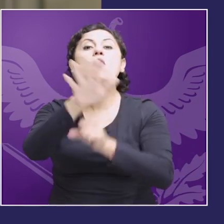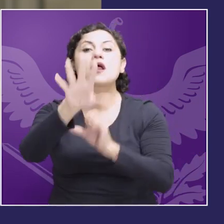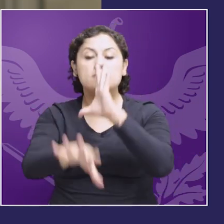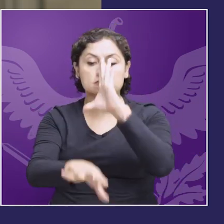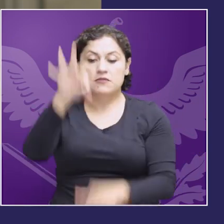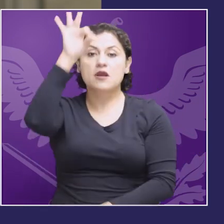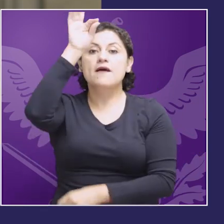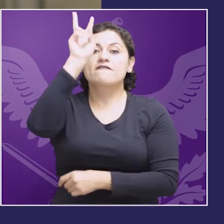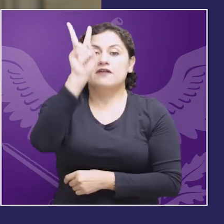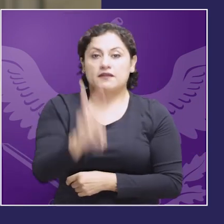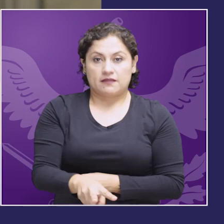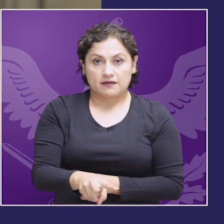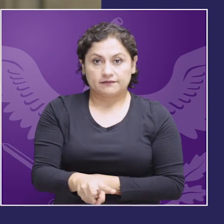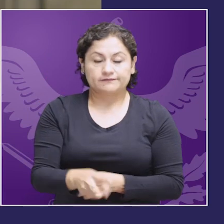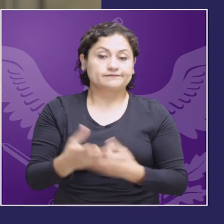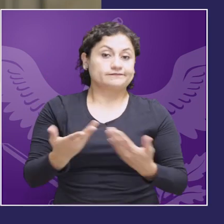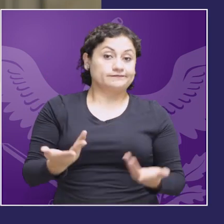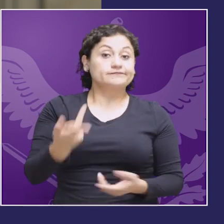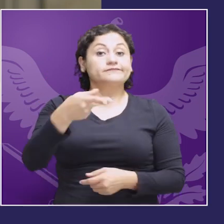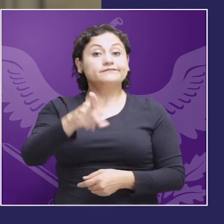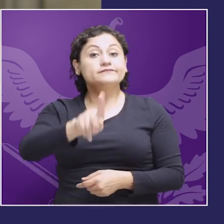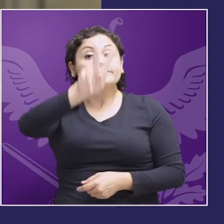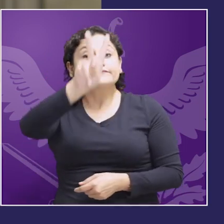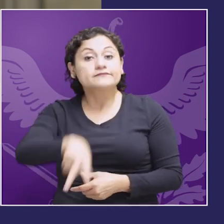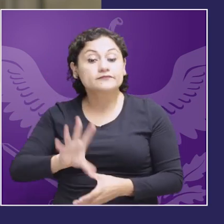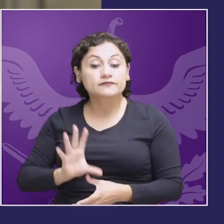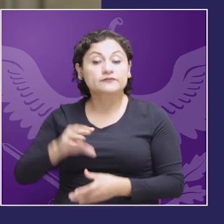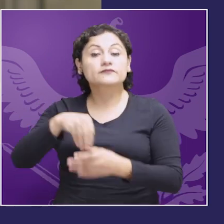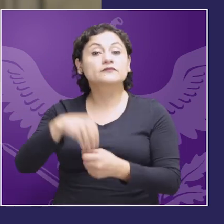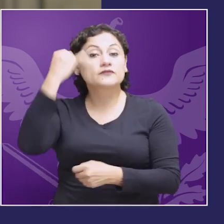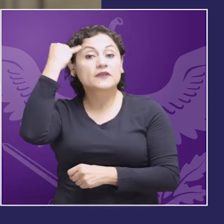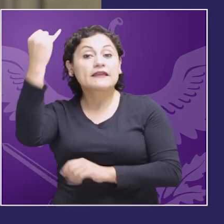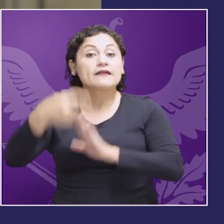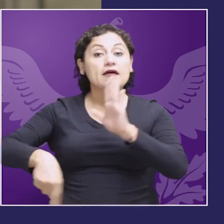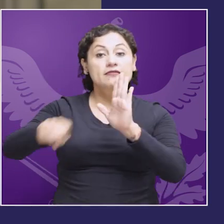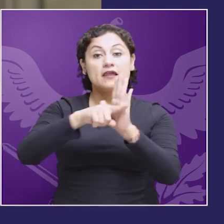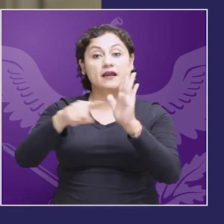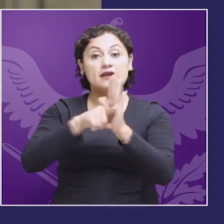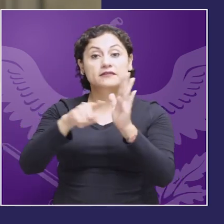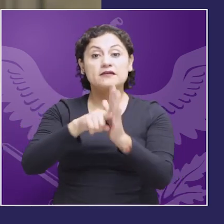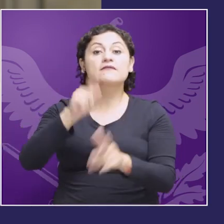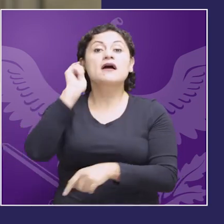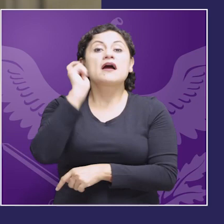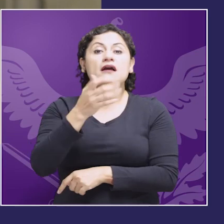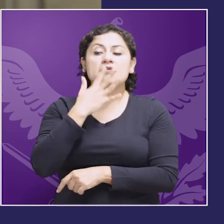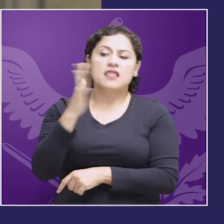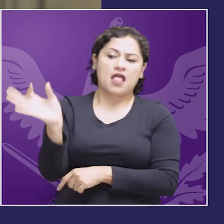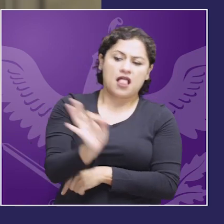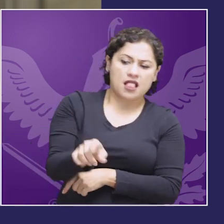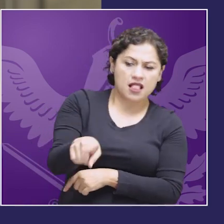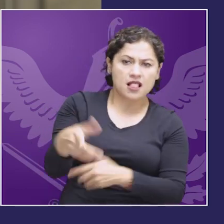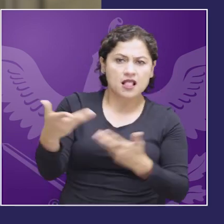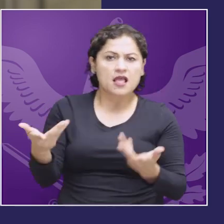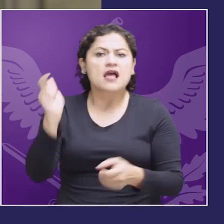verdad que se produjo, y el estereotipo lo que hace es hacer irrelevante el caso específico que se